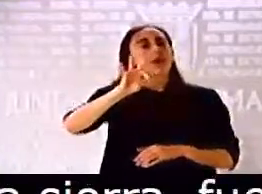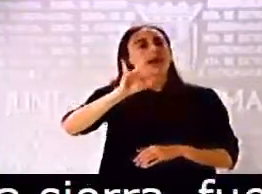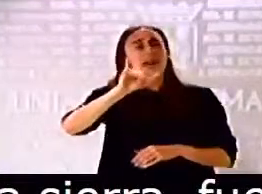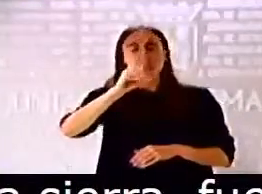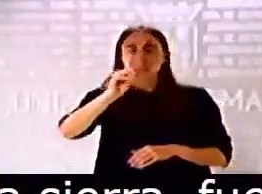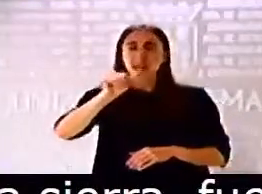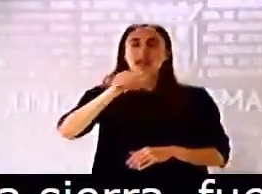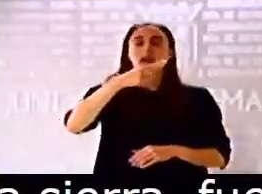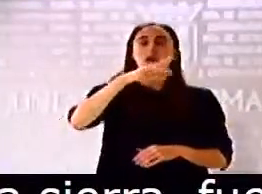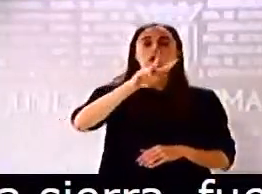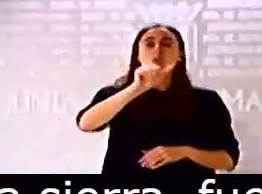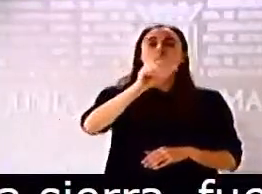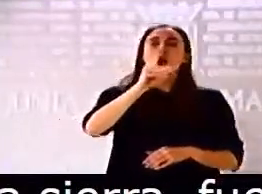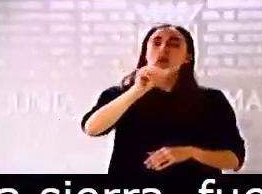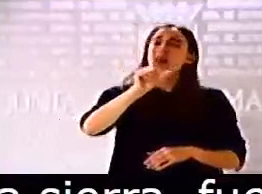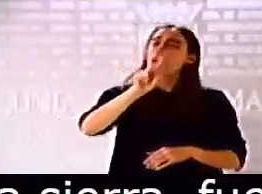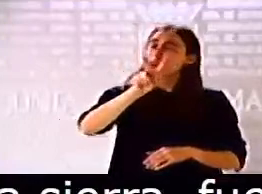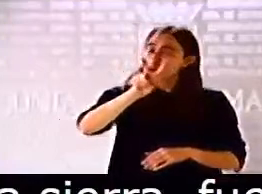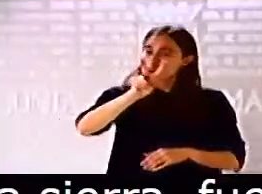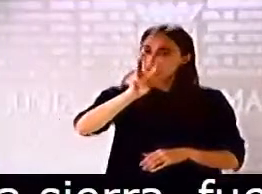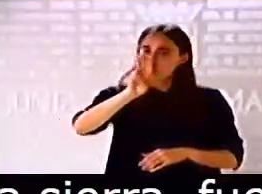de Mérida y Segura de León.